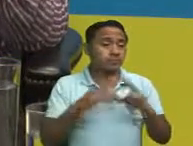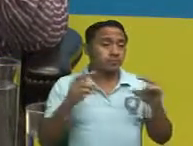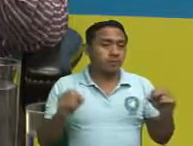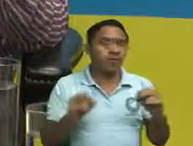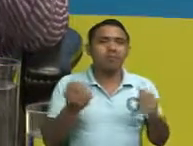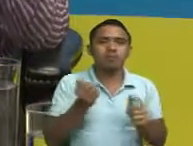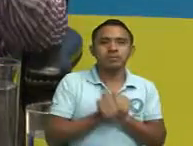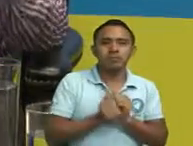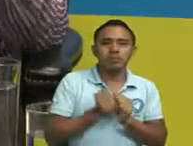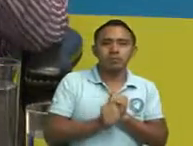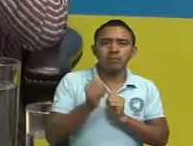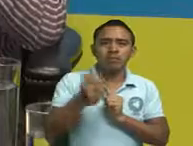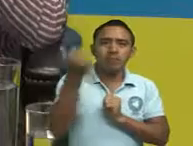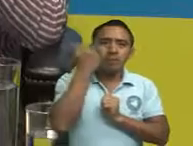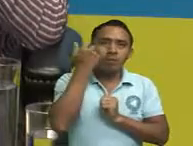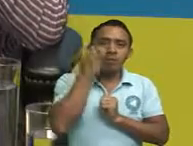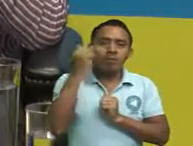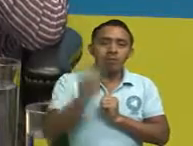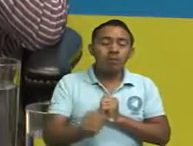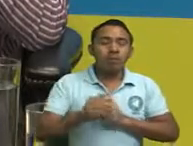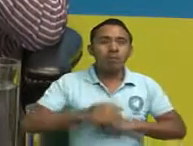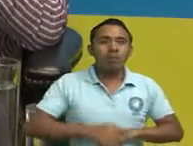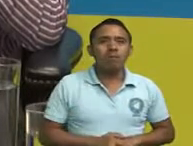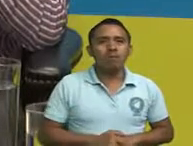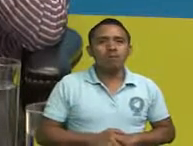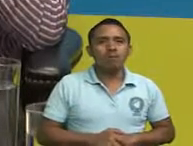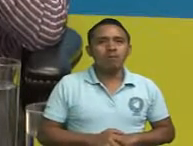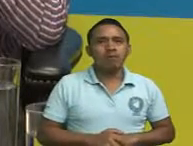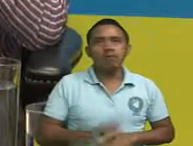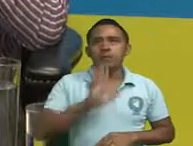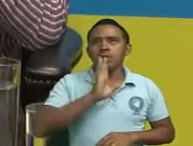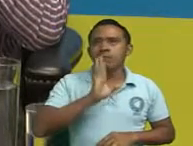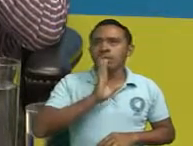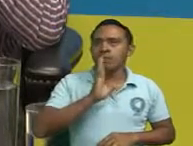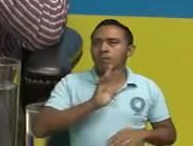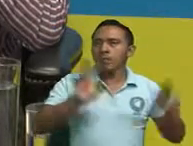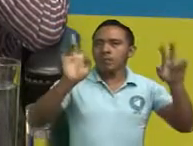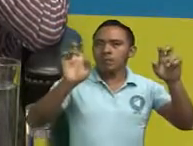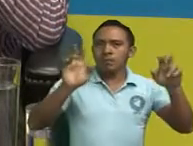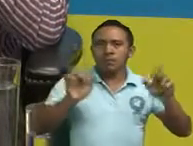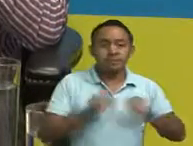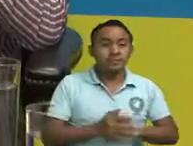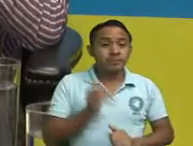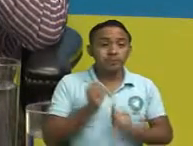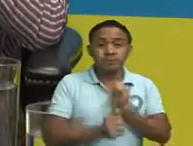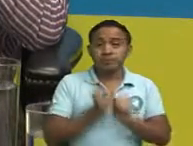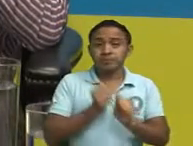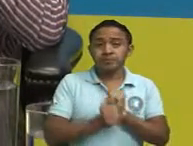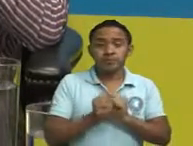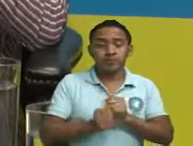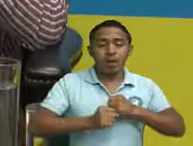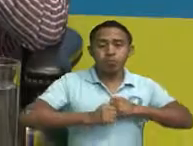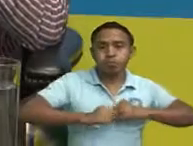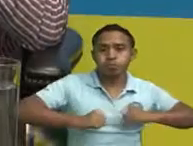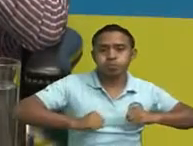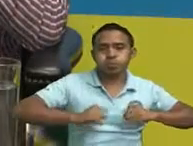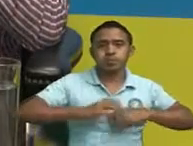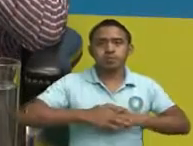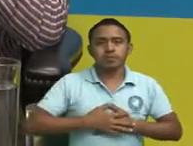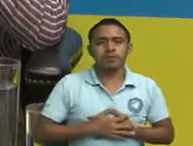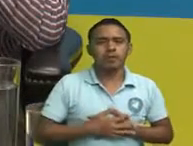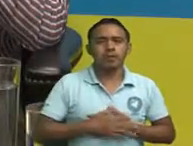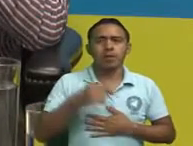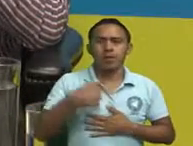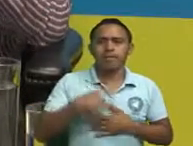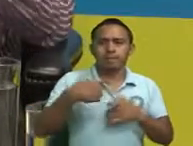condición, pues una enfermedad muy frecuente en nuestro país. Vamos a hablar sobre los peligros de la obesidad. Para ello